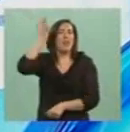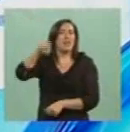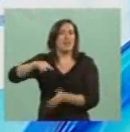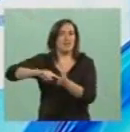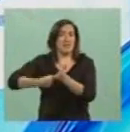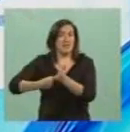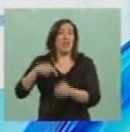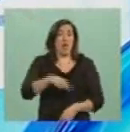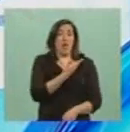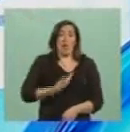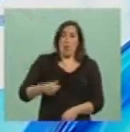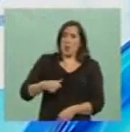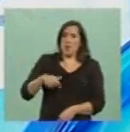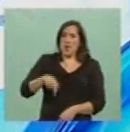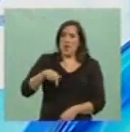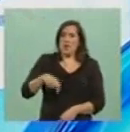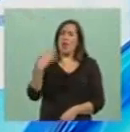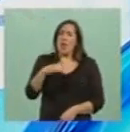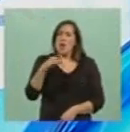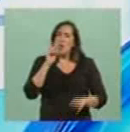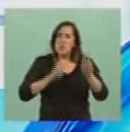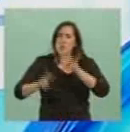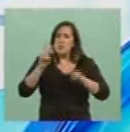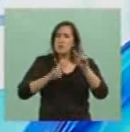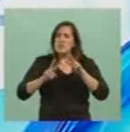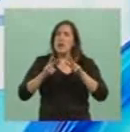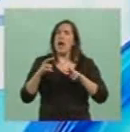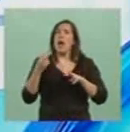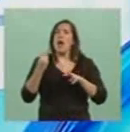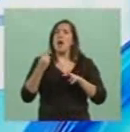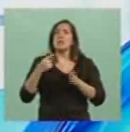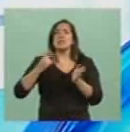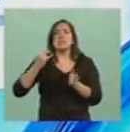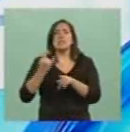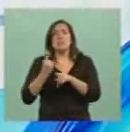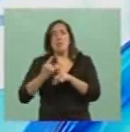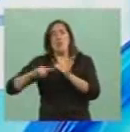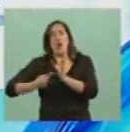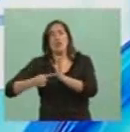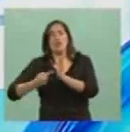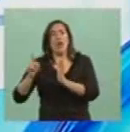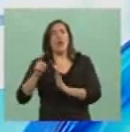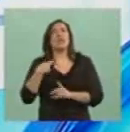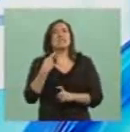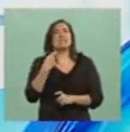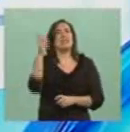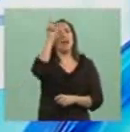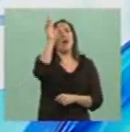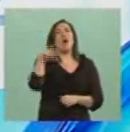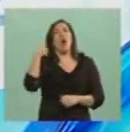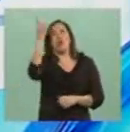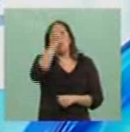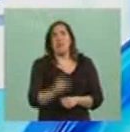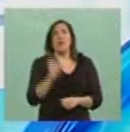lograr desde el gobierno es una redistribución más equitativa para que haya mayor valor agregado en toda